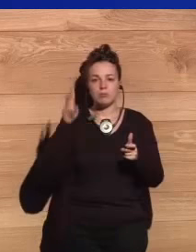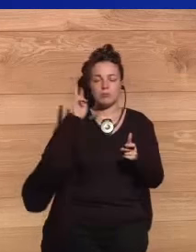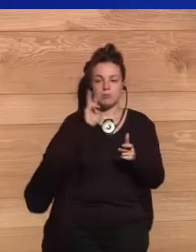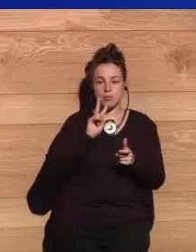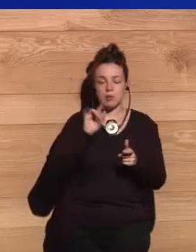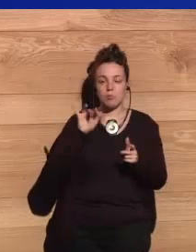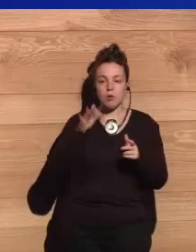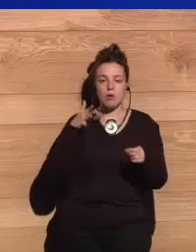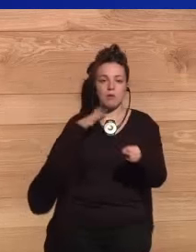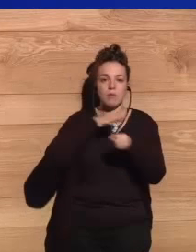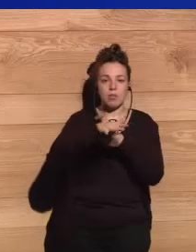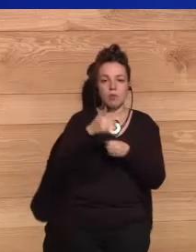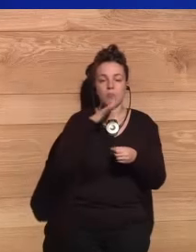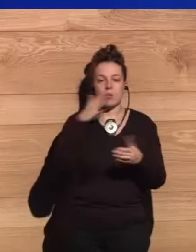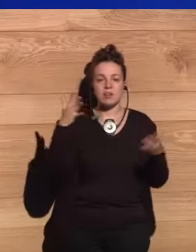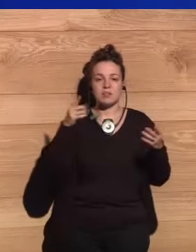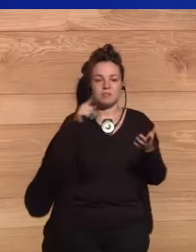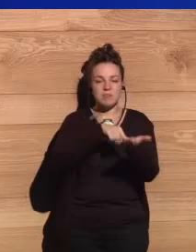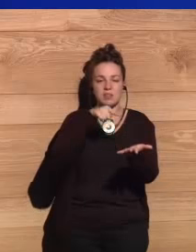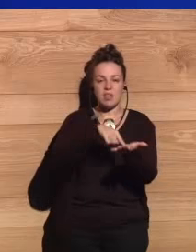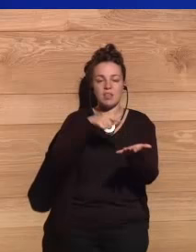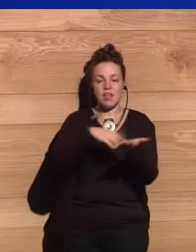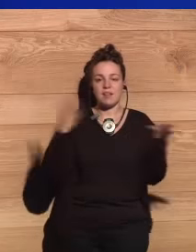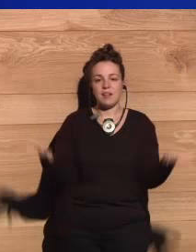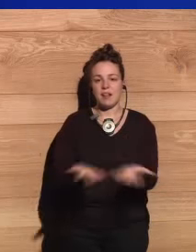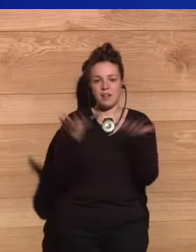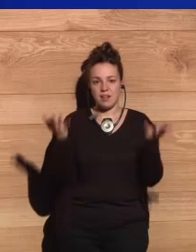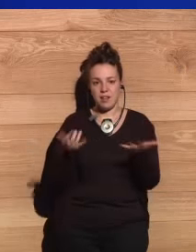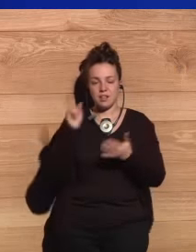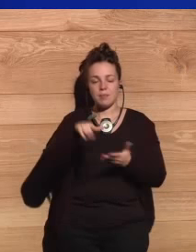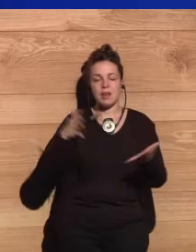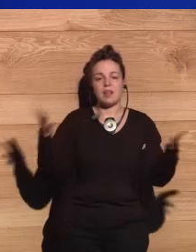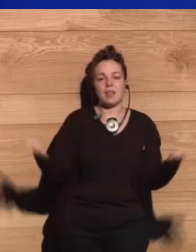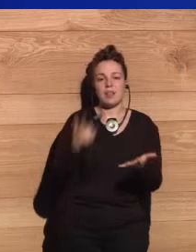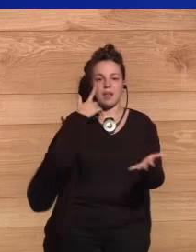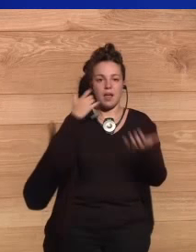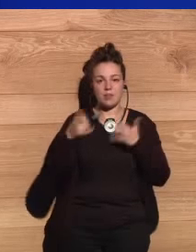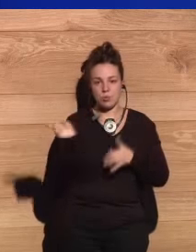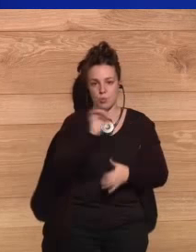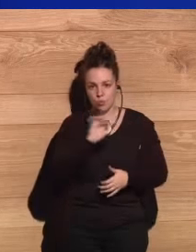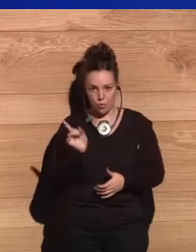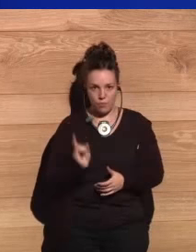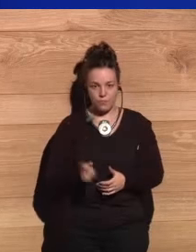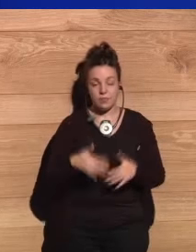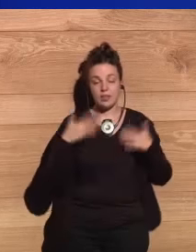impregnados por esa exigencia de ligereza. Y no solamente la ligereza en el arte, no.